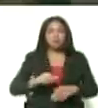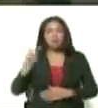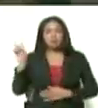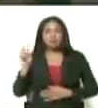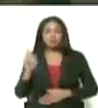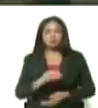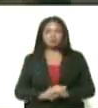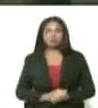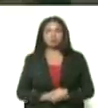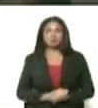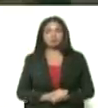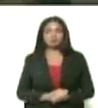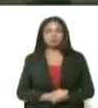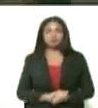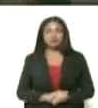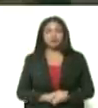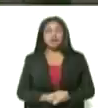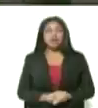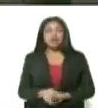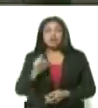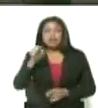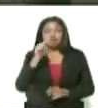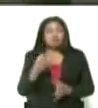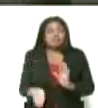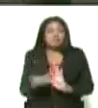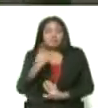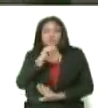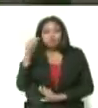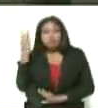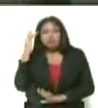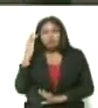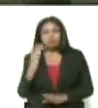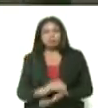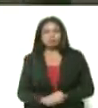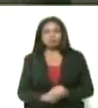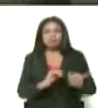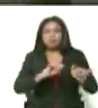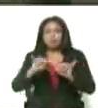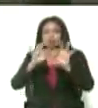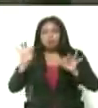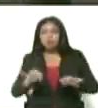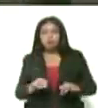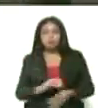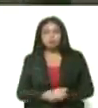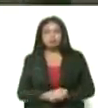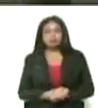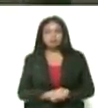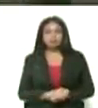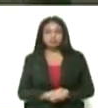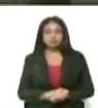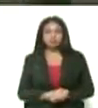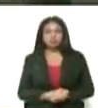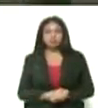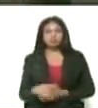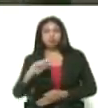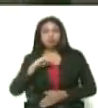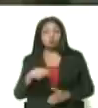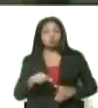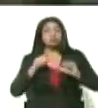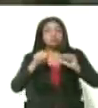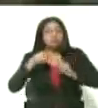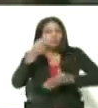Venezuela. Esto es un dato muy importante, porque así como uno de los ejes de este combate contra